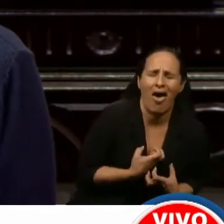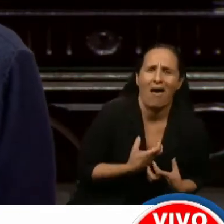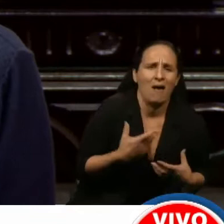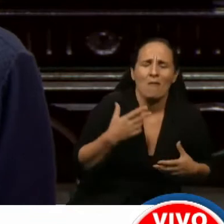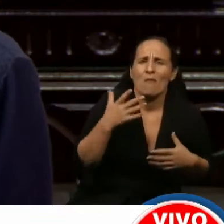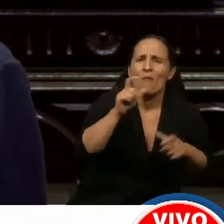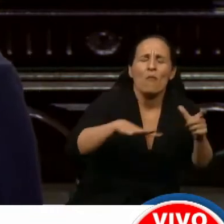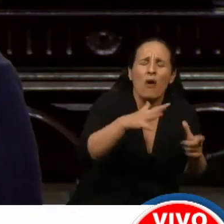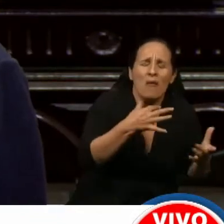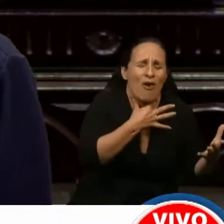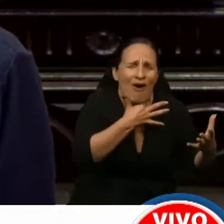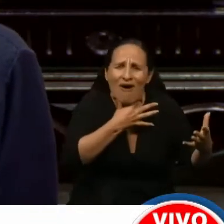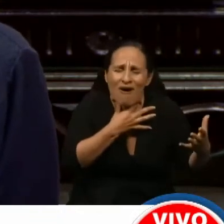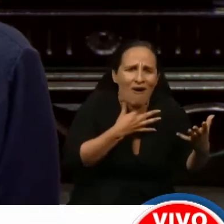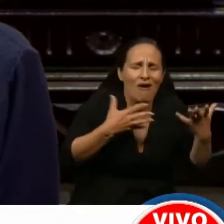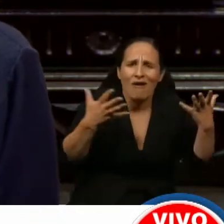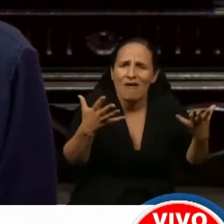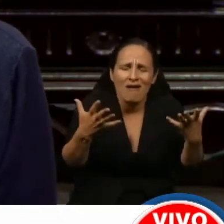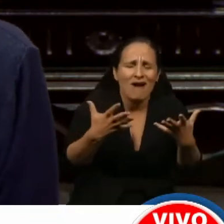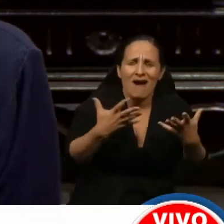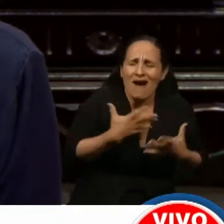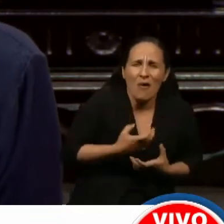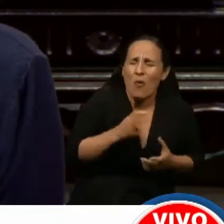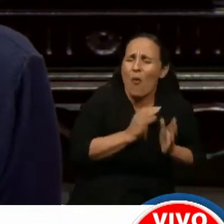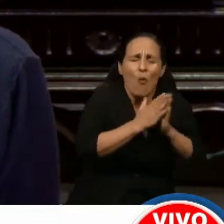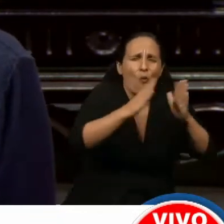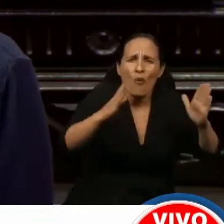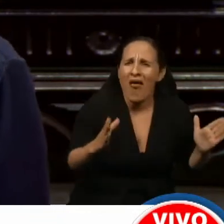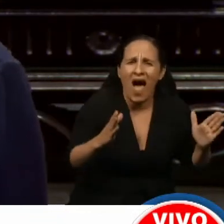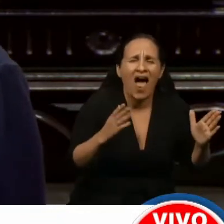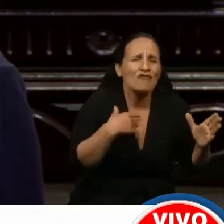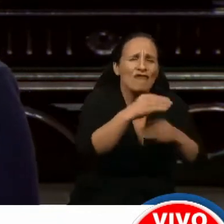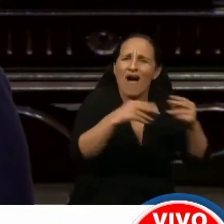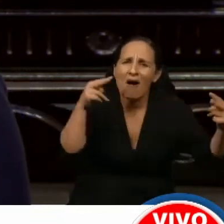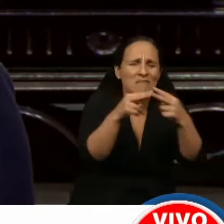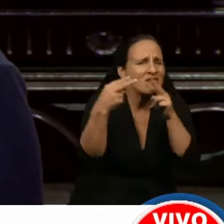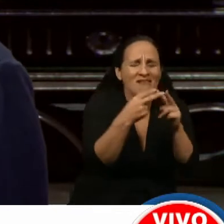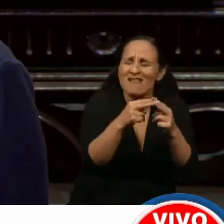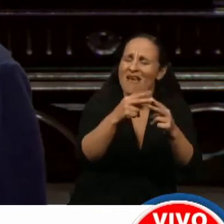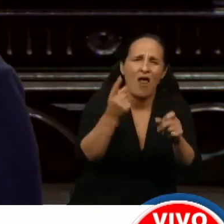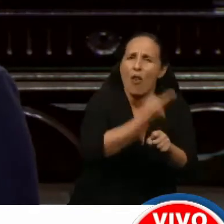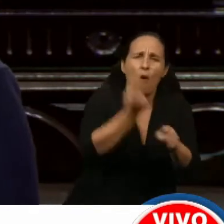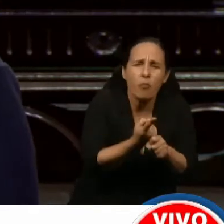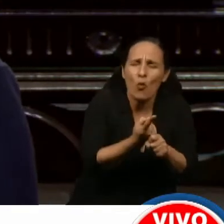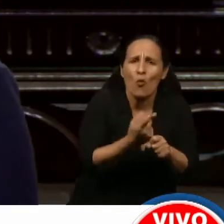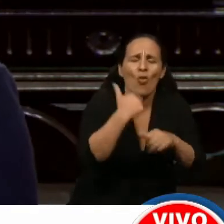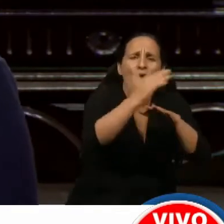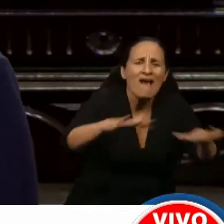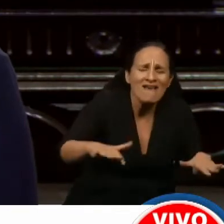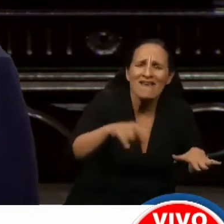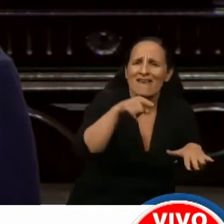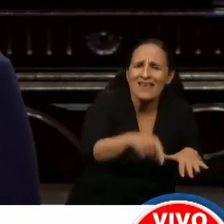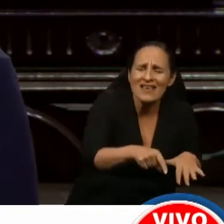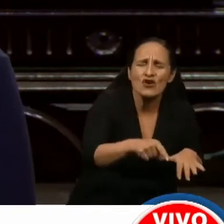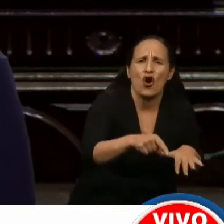agobiado porque siente y ha tenido un año donde no ha podido ver a sus familias todo lo que quiere, porque sus hijos y sus